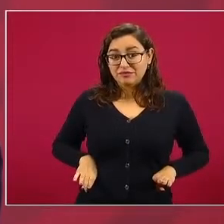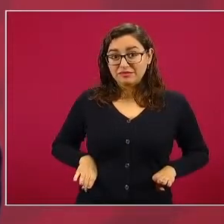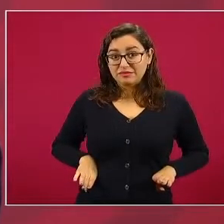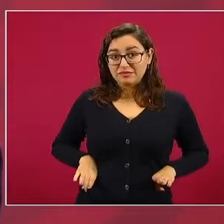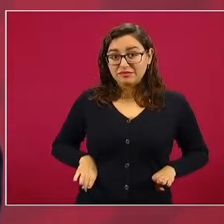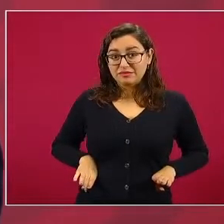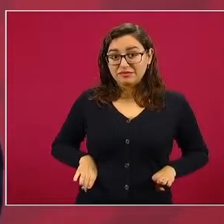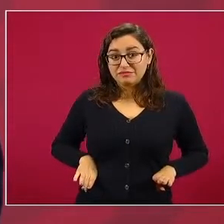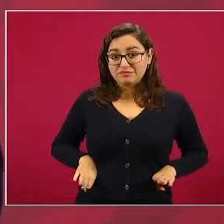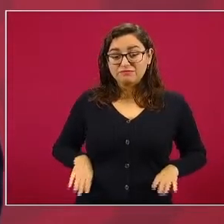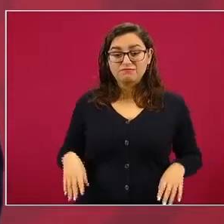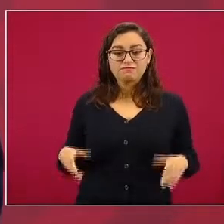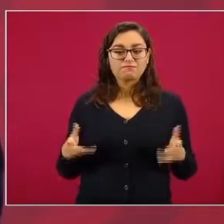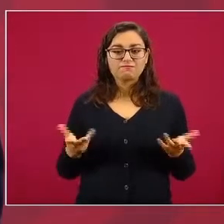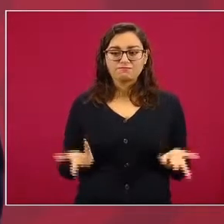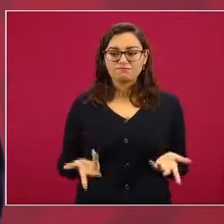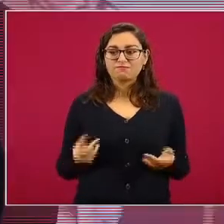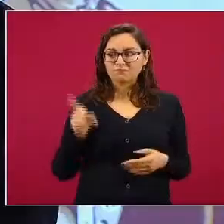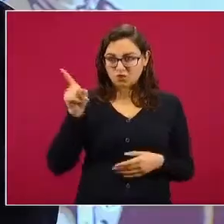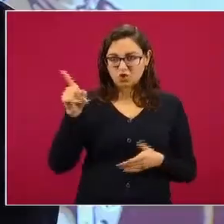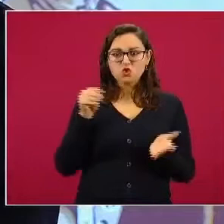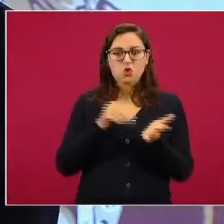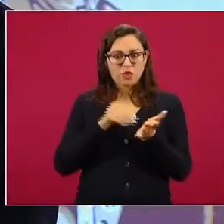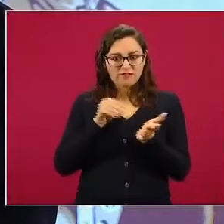se aleja del todo,